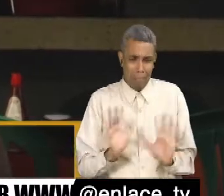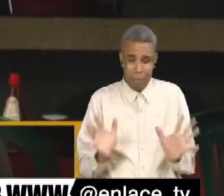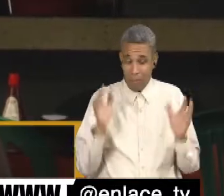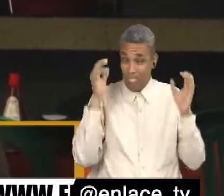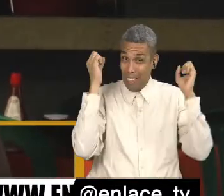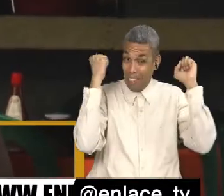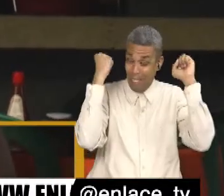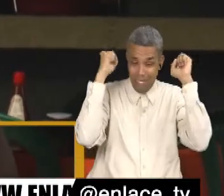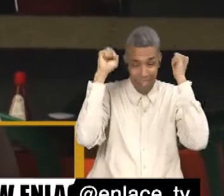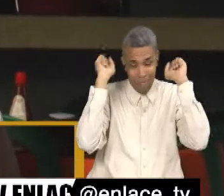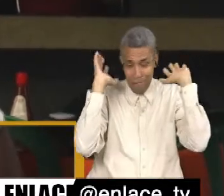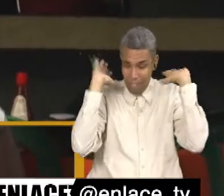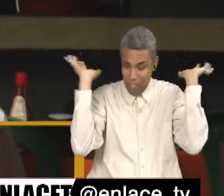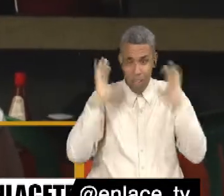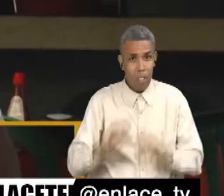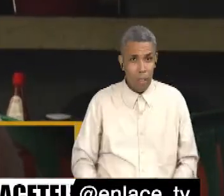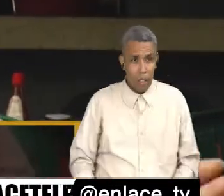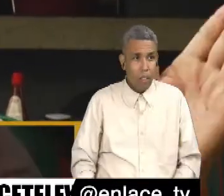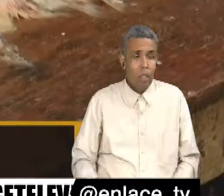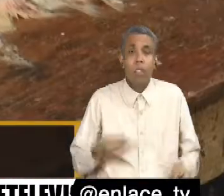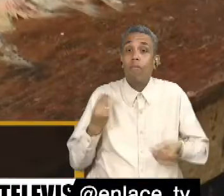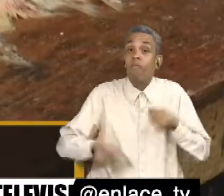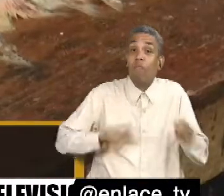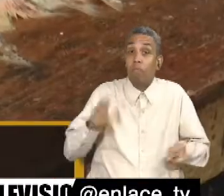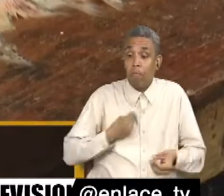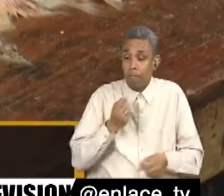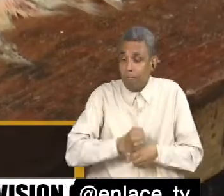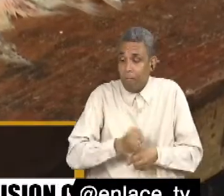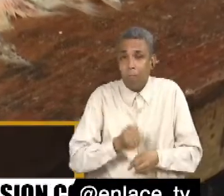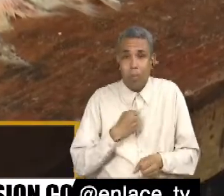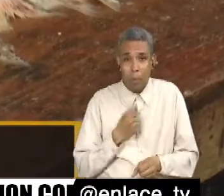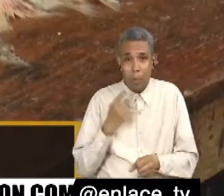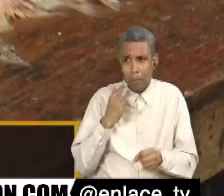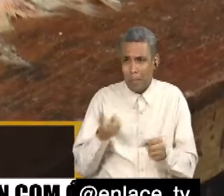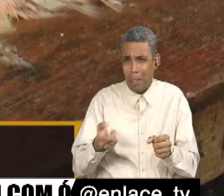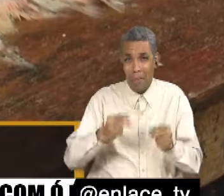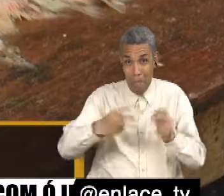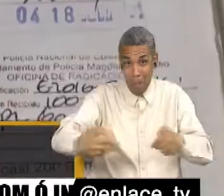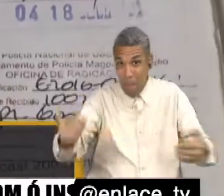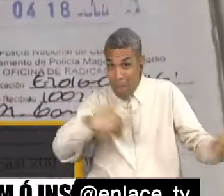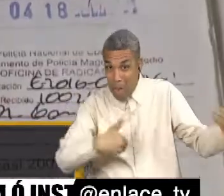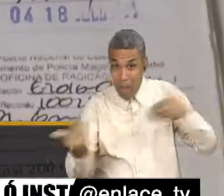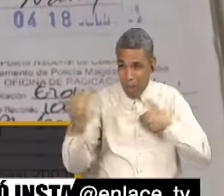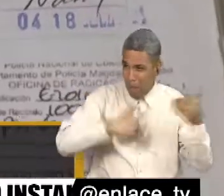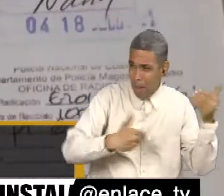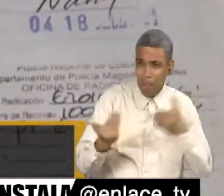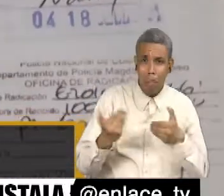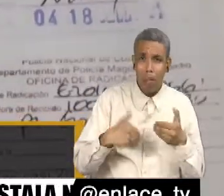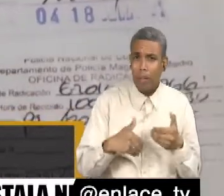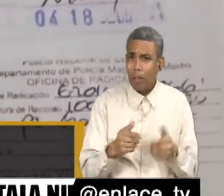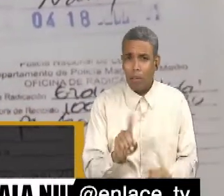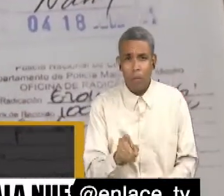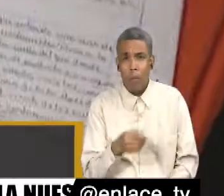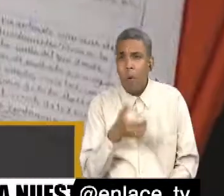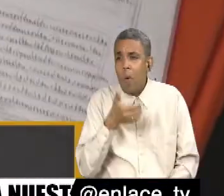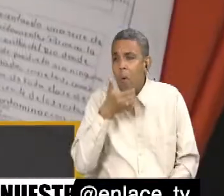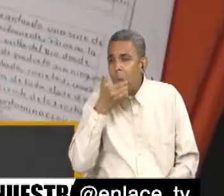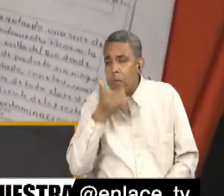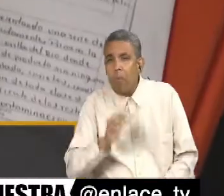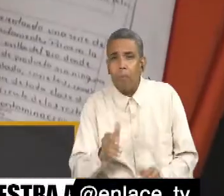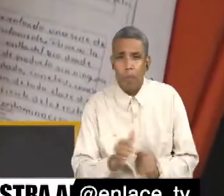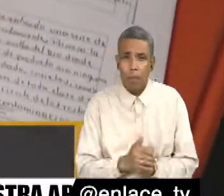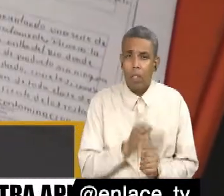porque prácticamente estamos haciendo escasamente para pagar las empleadas. Hay una cantidad de quejas, hay un